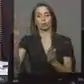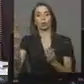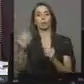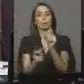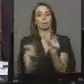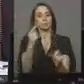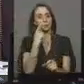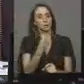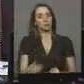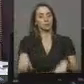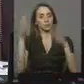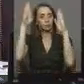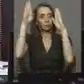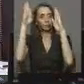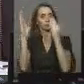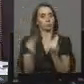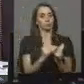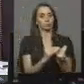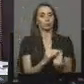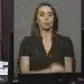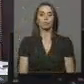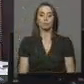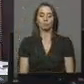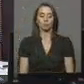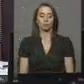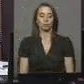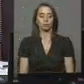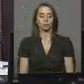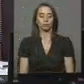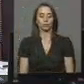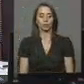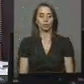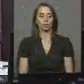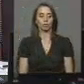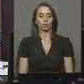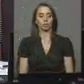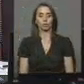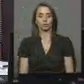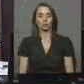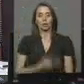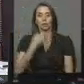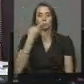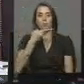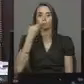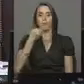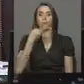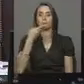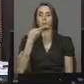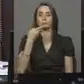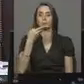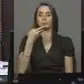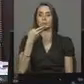las personas que están adhiriendo. A continuación, corresponde el uso de la palabra